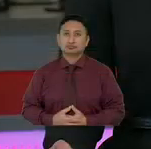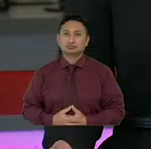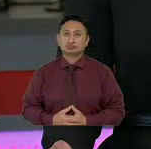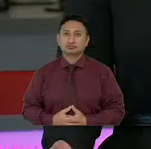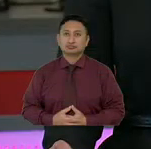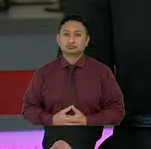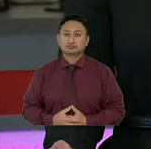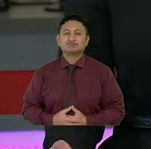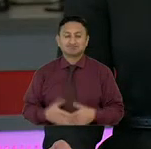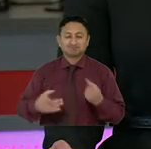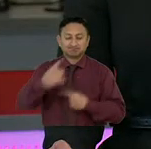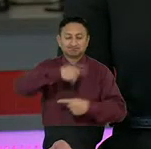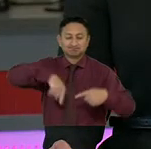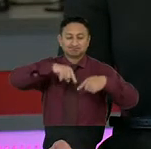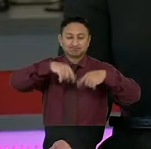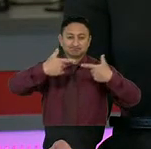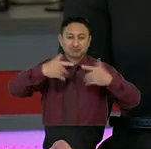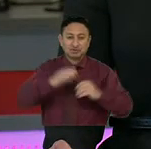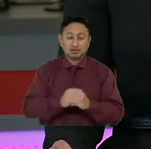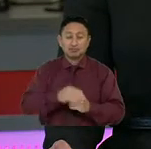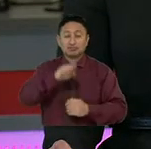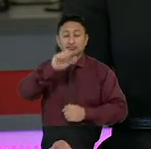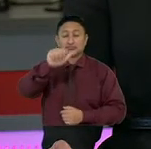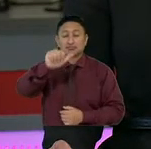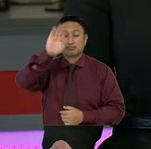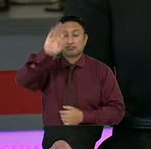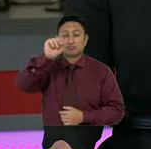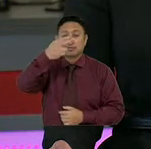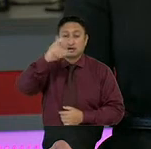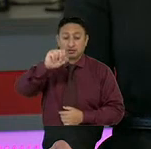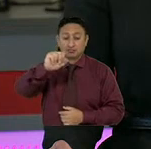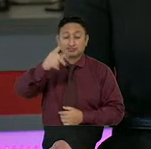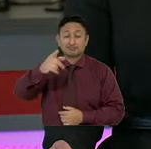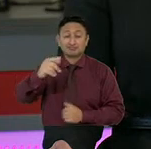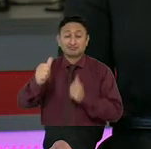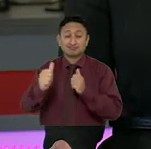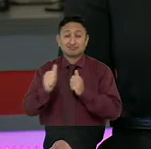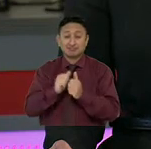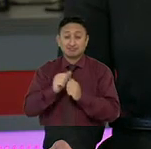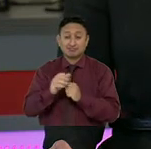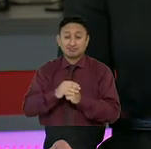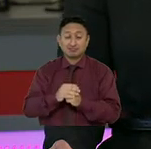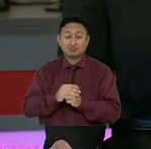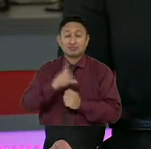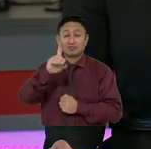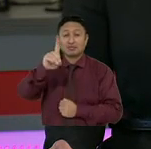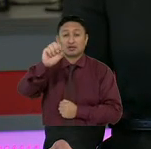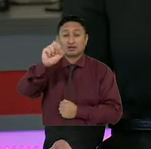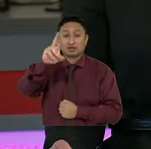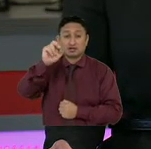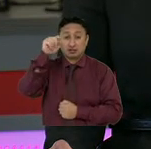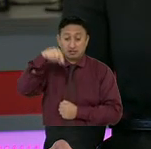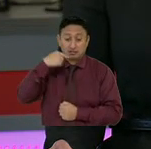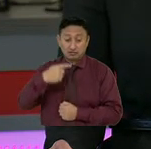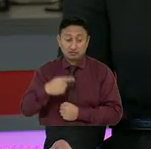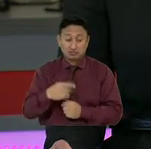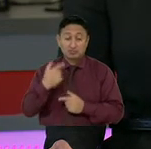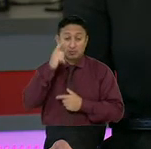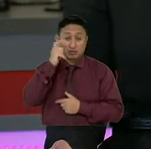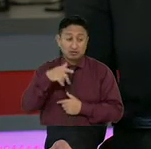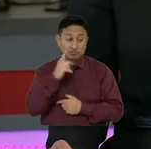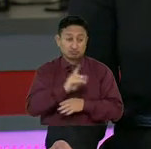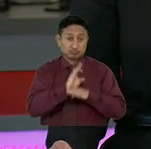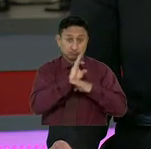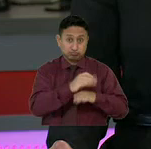De regreso, Abraham Muñoz, entrenador personal de Daniel Salcedo, rindió su versión en la fiscalía y negó tener alguna relación con las